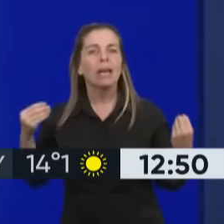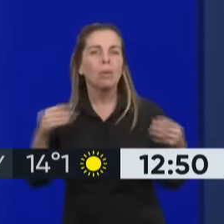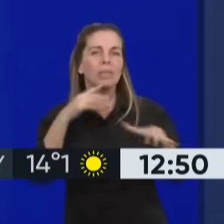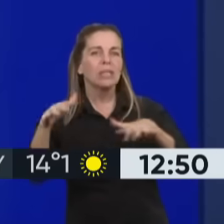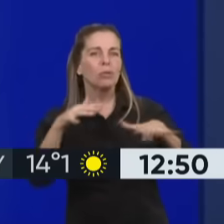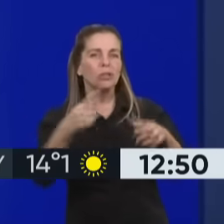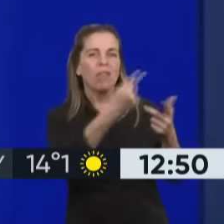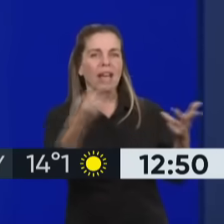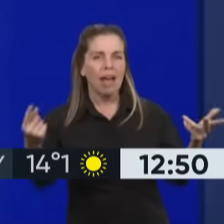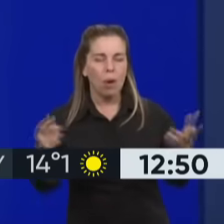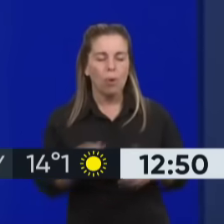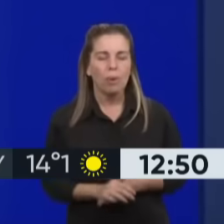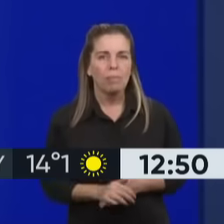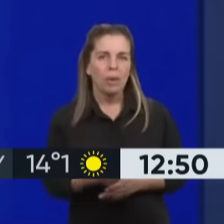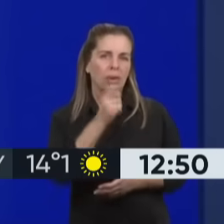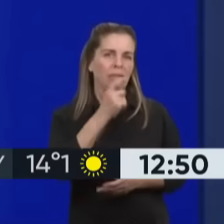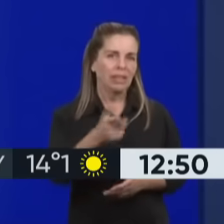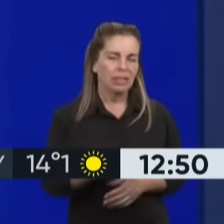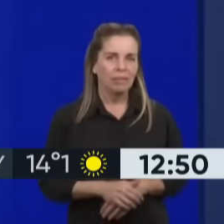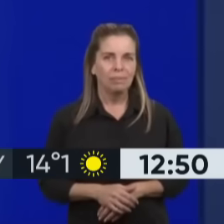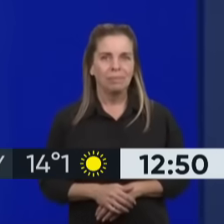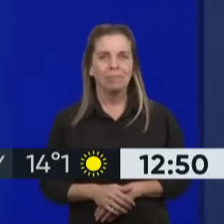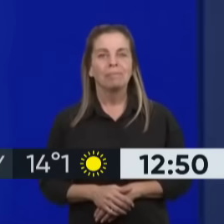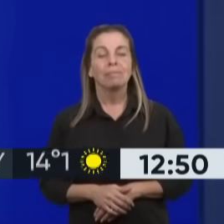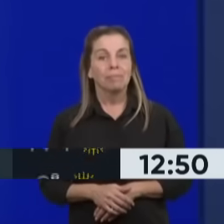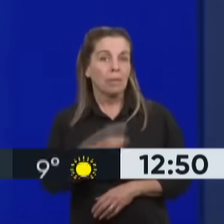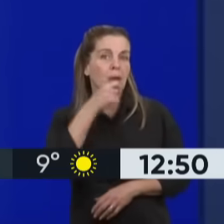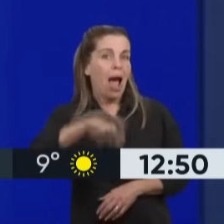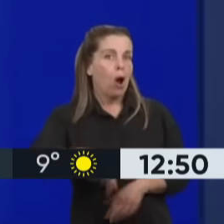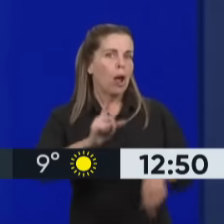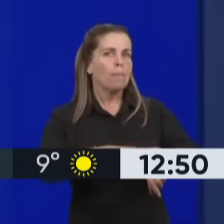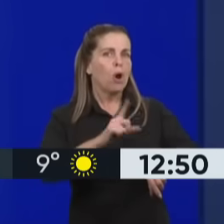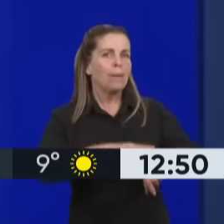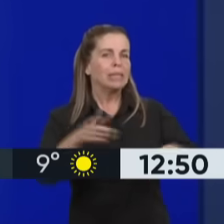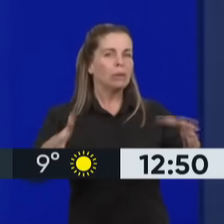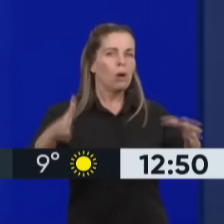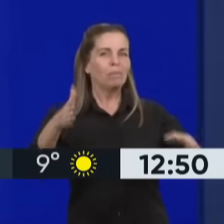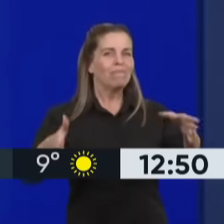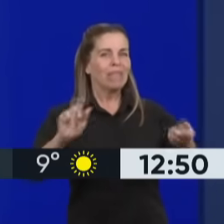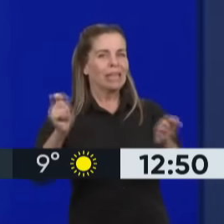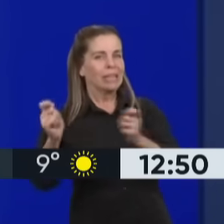pasando. Porque es muy simple, estamos en un momento bisagra,